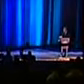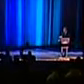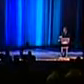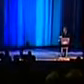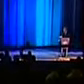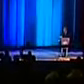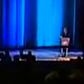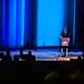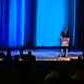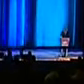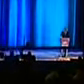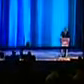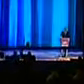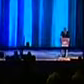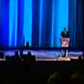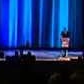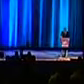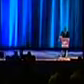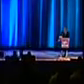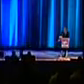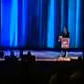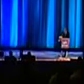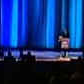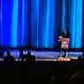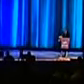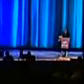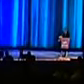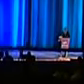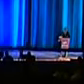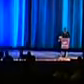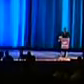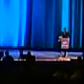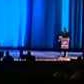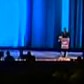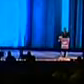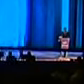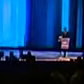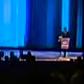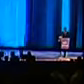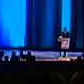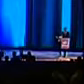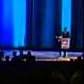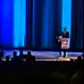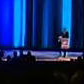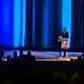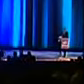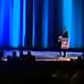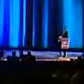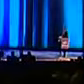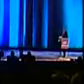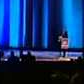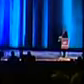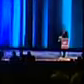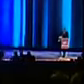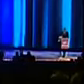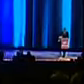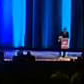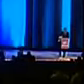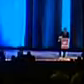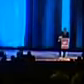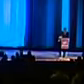Murga. Miedo sano, desde luego competitivo. Están llegando en este momento a nuestra compañera Dulce Fleitas y eso no